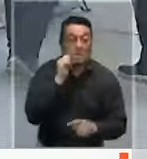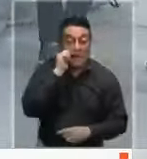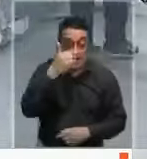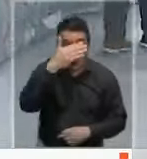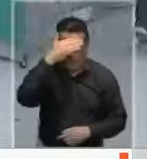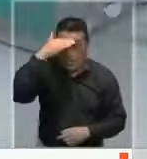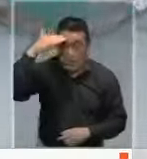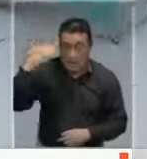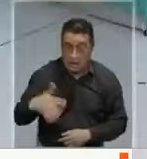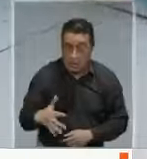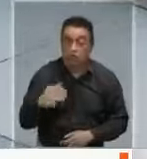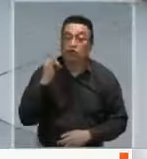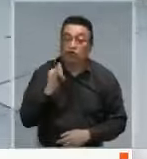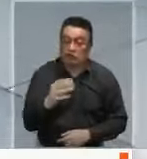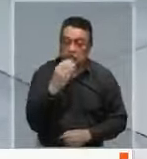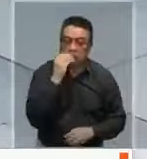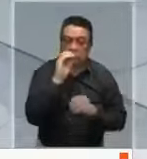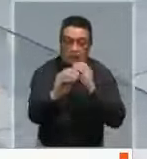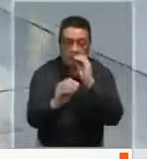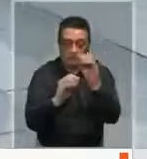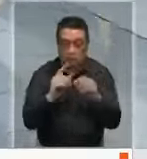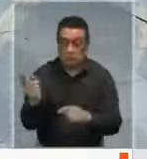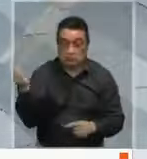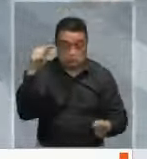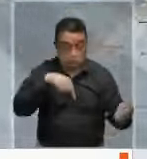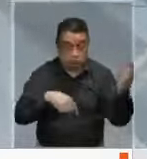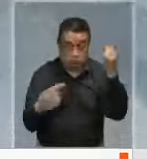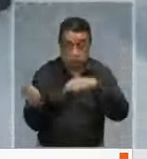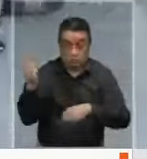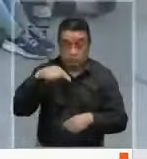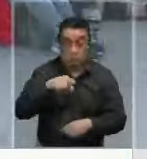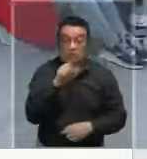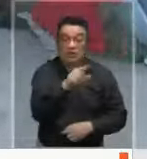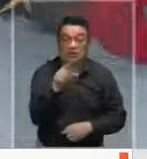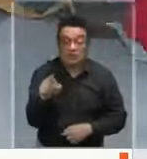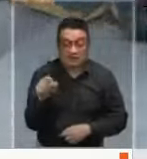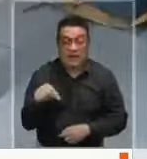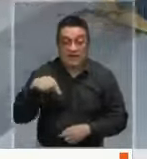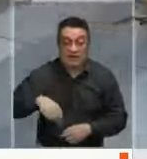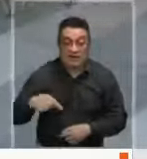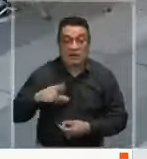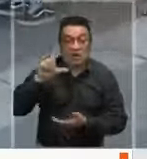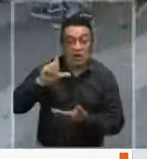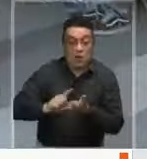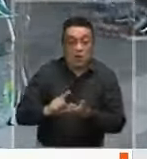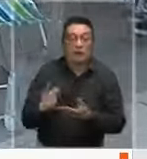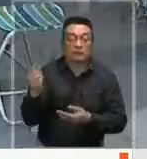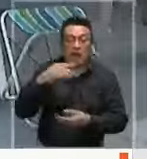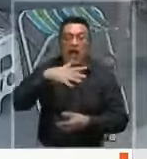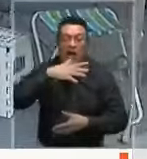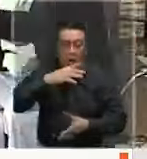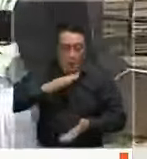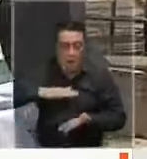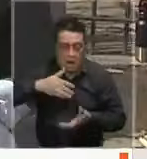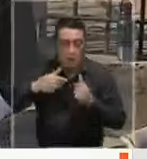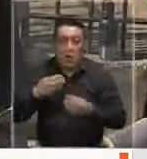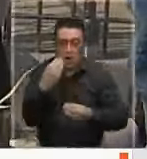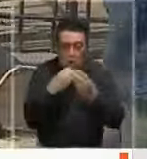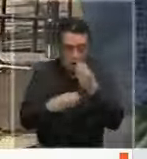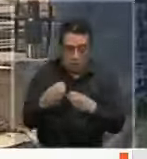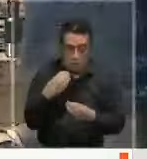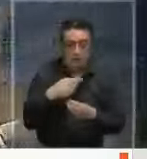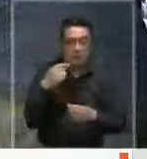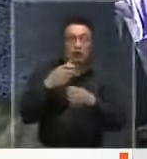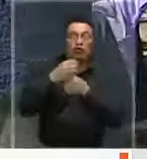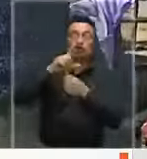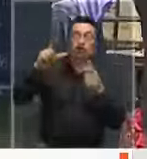supuesto el llamado es a todos quienes lleguen acá, y tal como lo han hecho quienes están aquí en este lugar, traigan agua, traigan comida, traigan algún